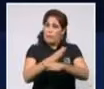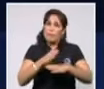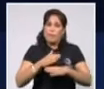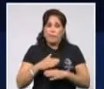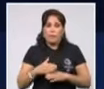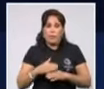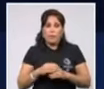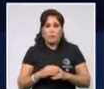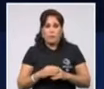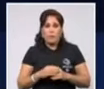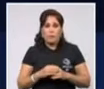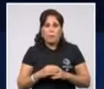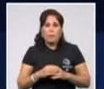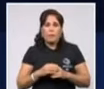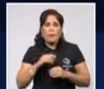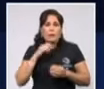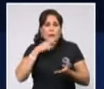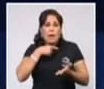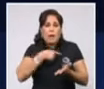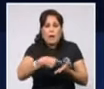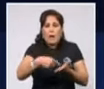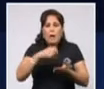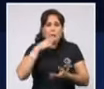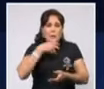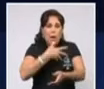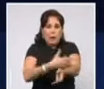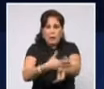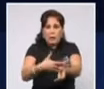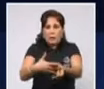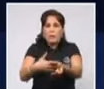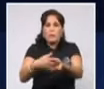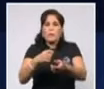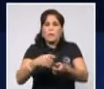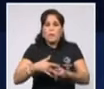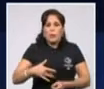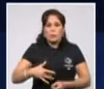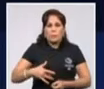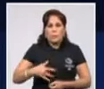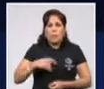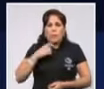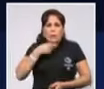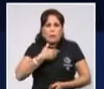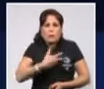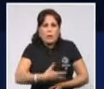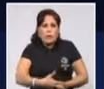presentó un sangramiento digestivo alto y lamentablemente en el día de ayer